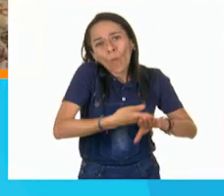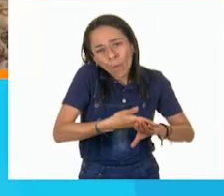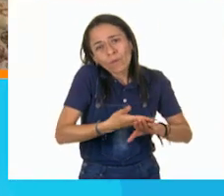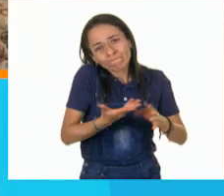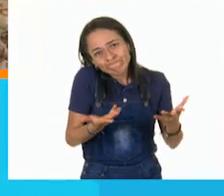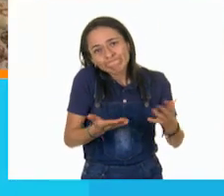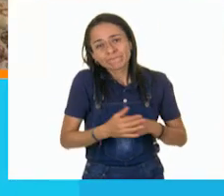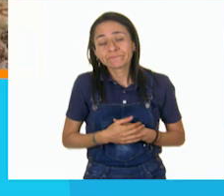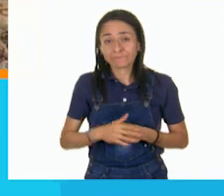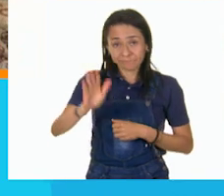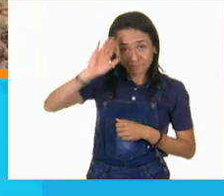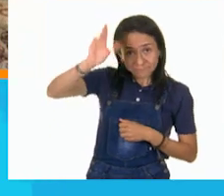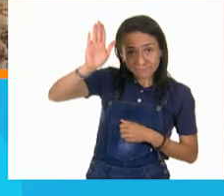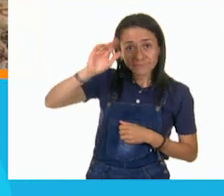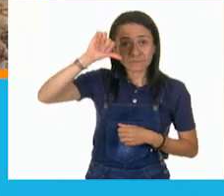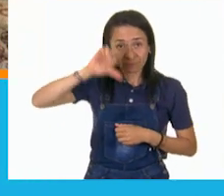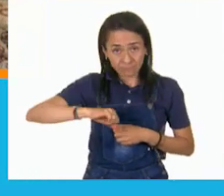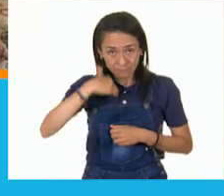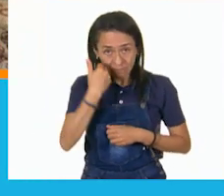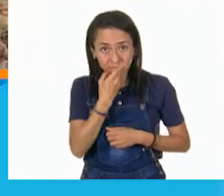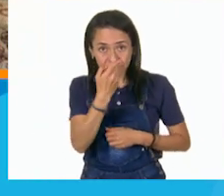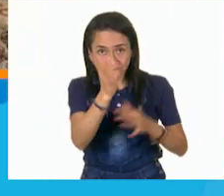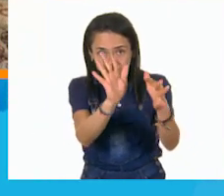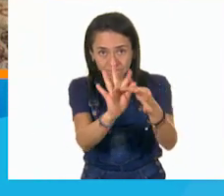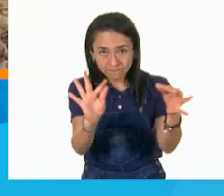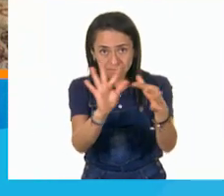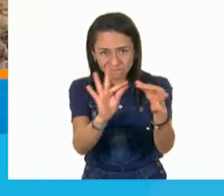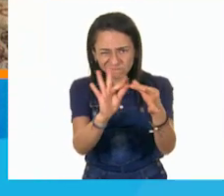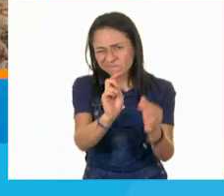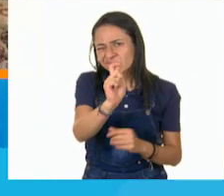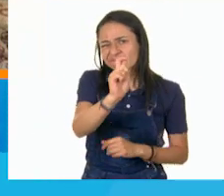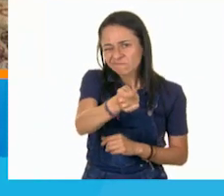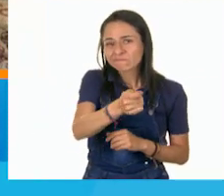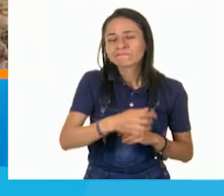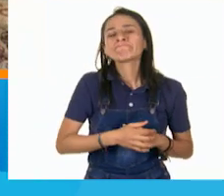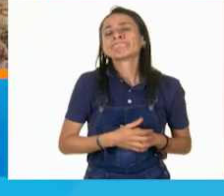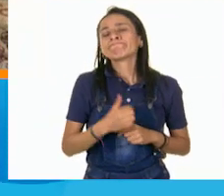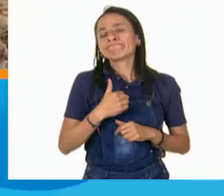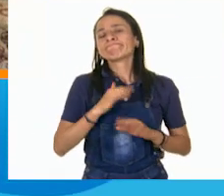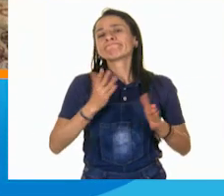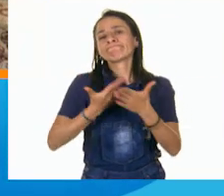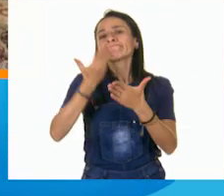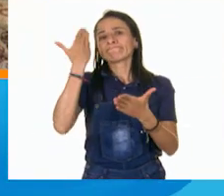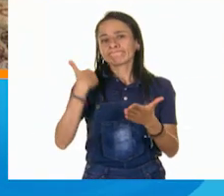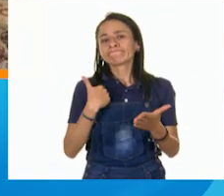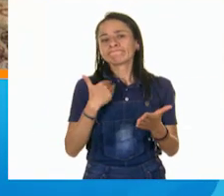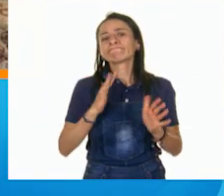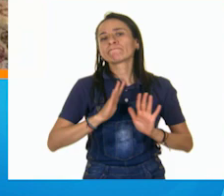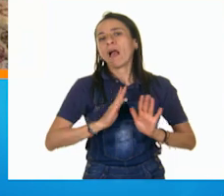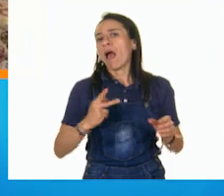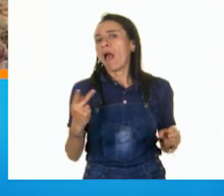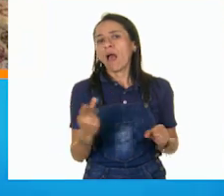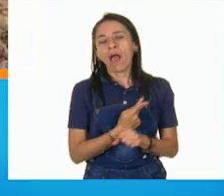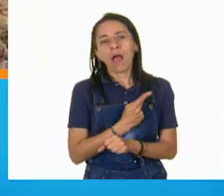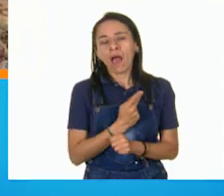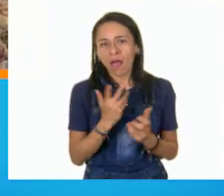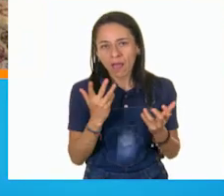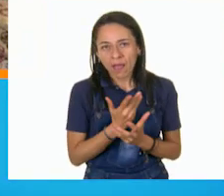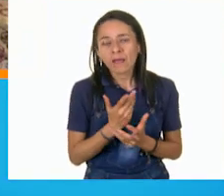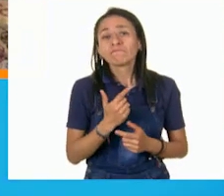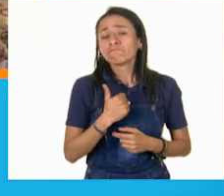Hola, hoy les quiero platicar algo que me sucedió y por lo cual no podía